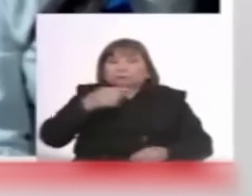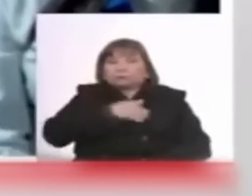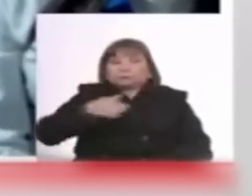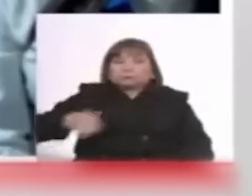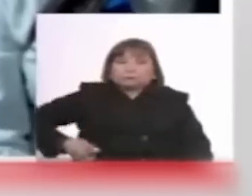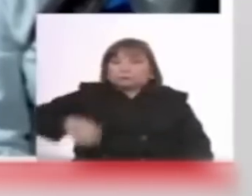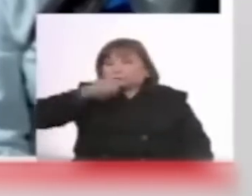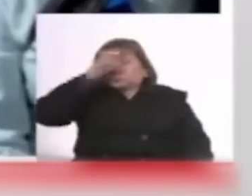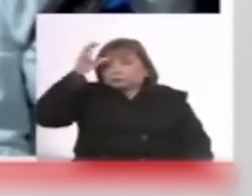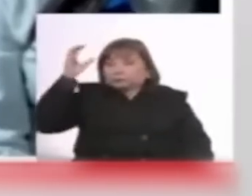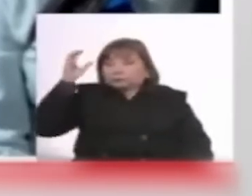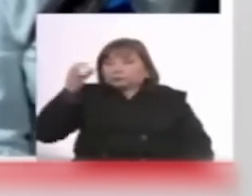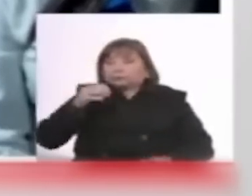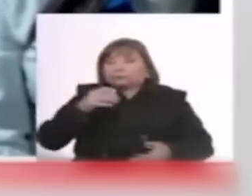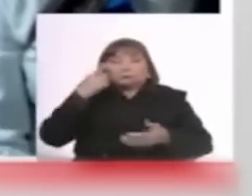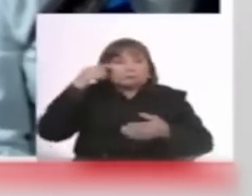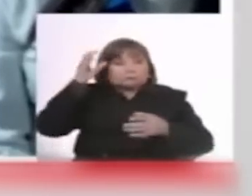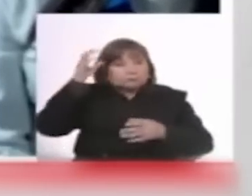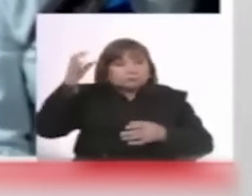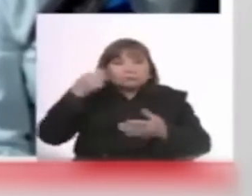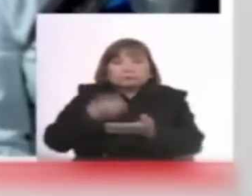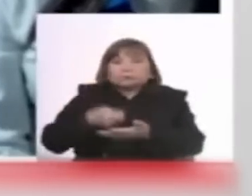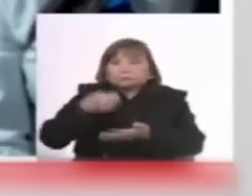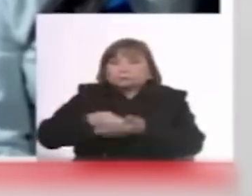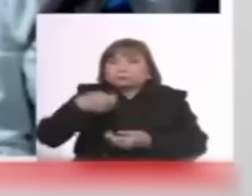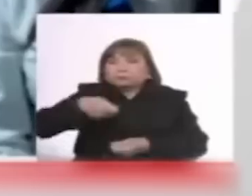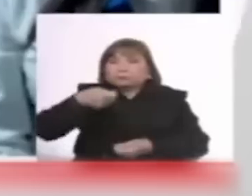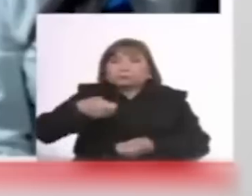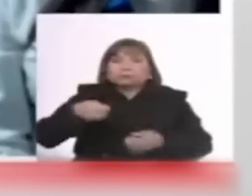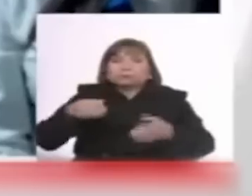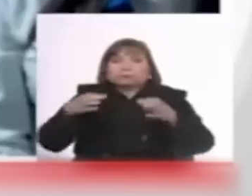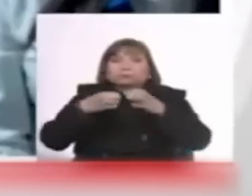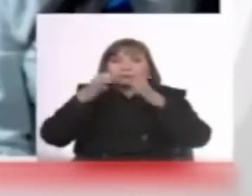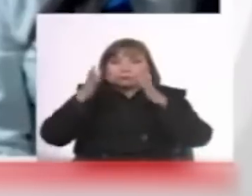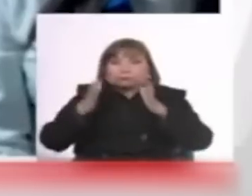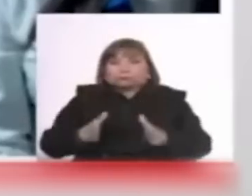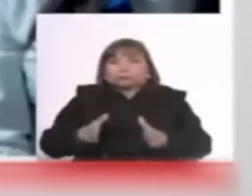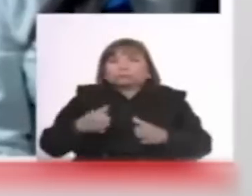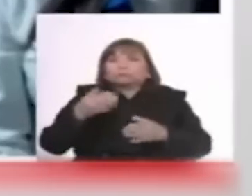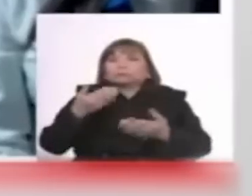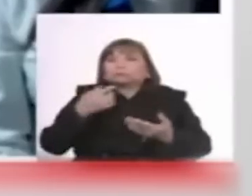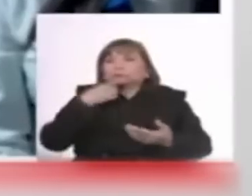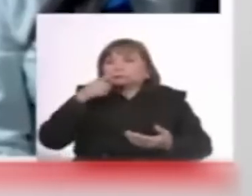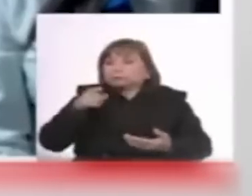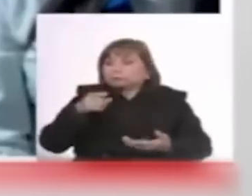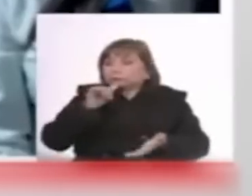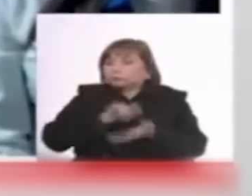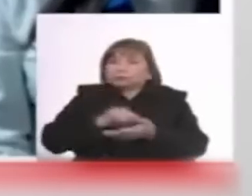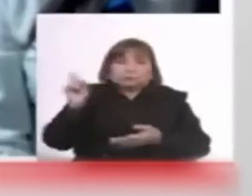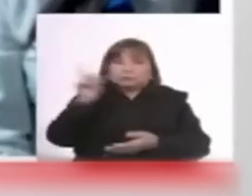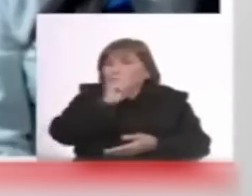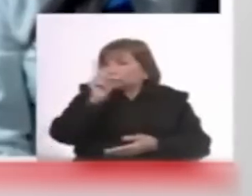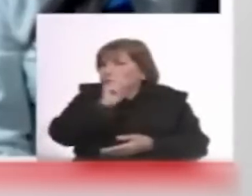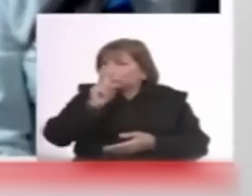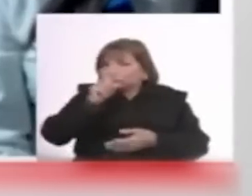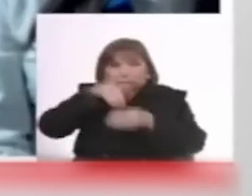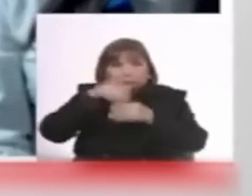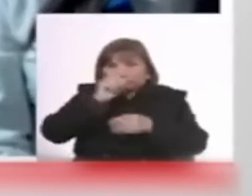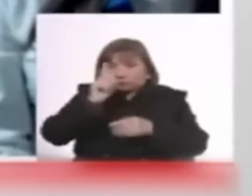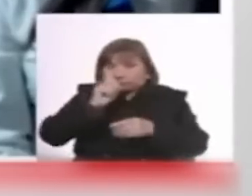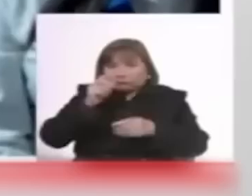presidente para concepto de pago de congresistas a efecto de que no voten a favor de la